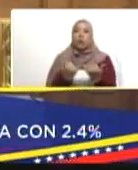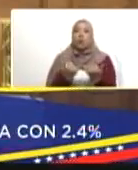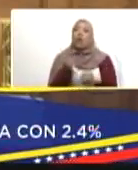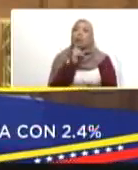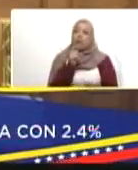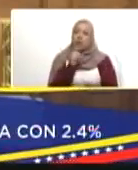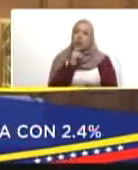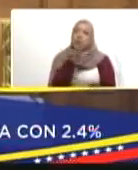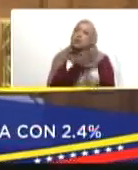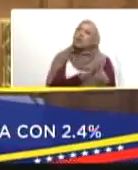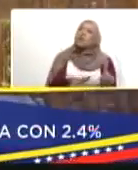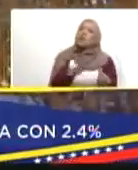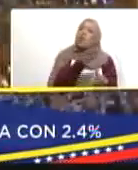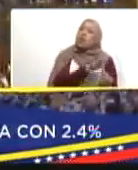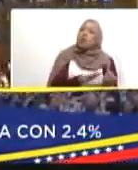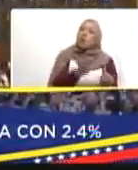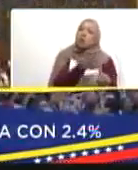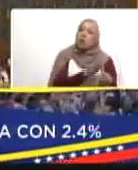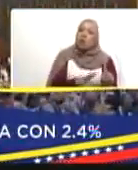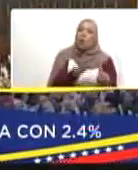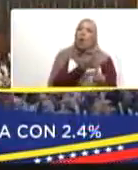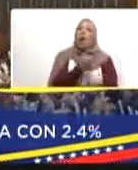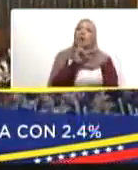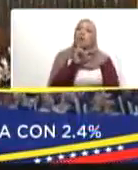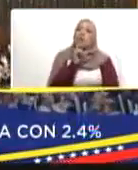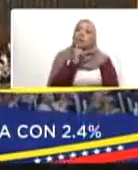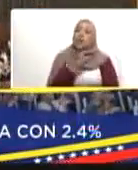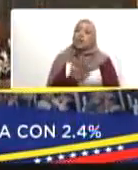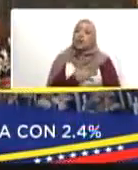flagelo dominar este